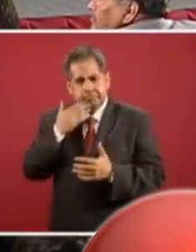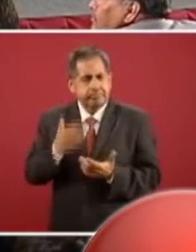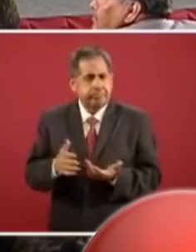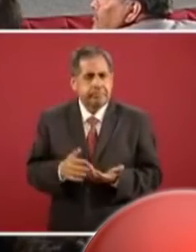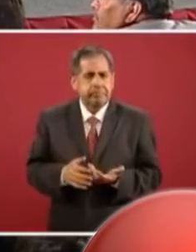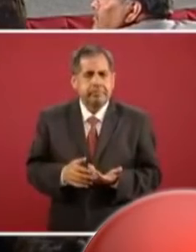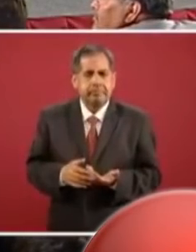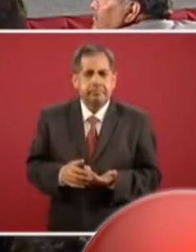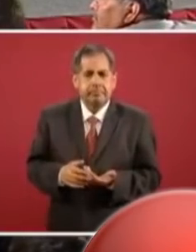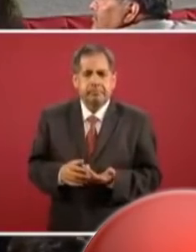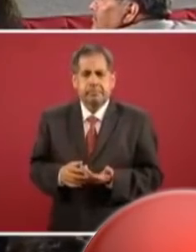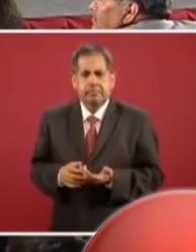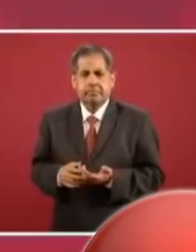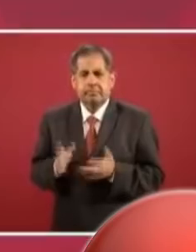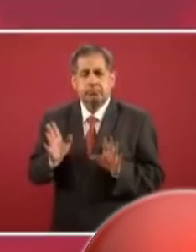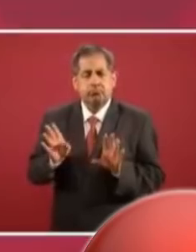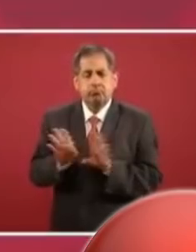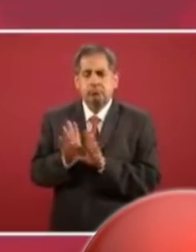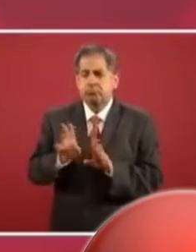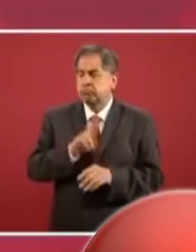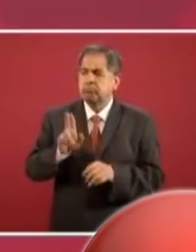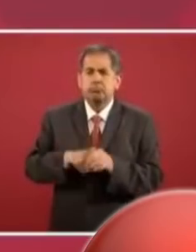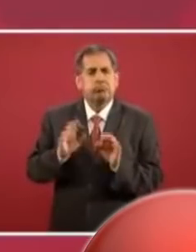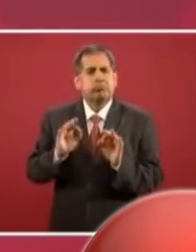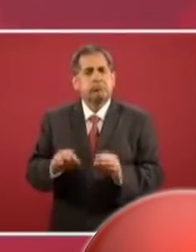y hemos